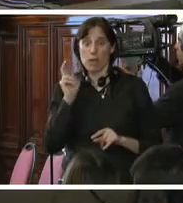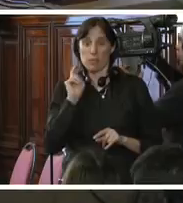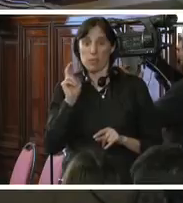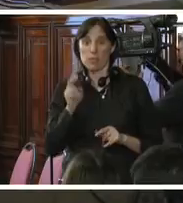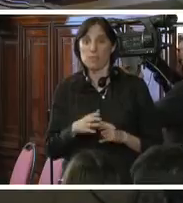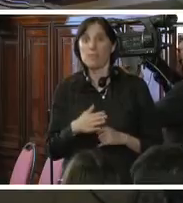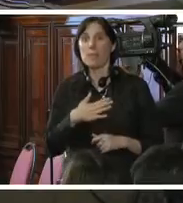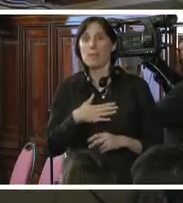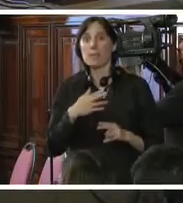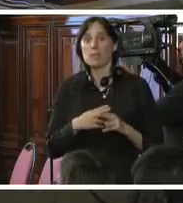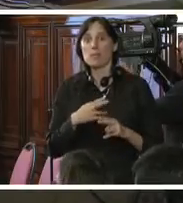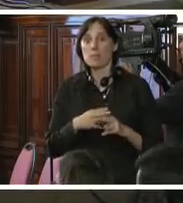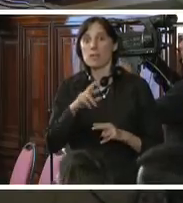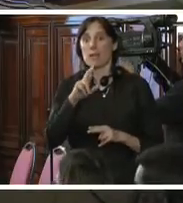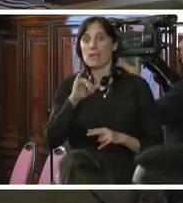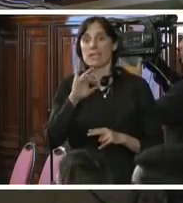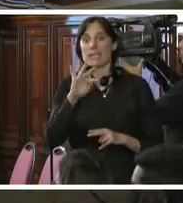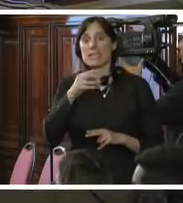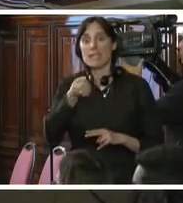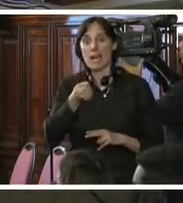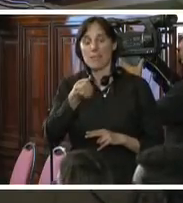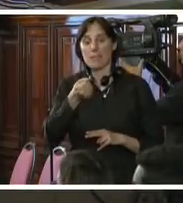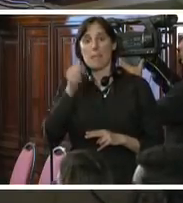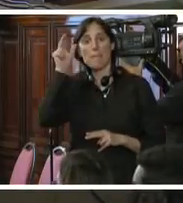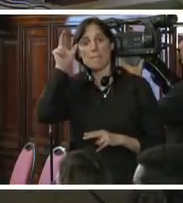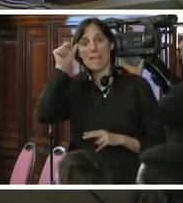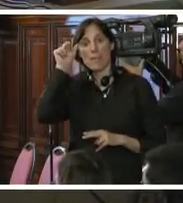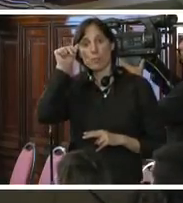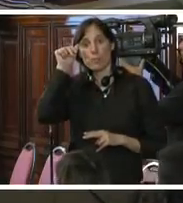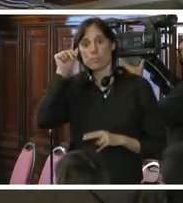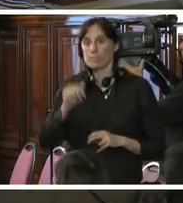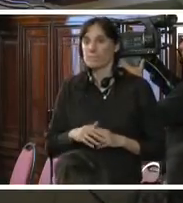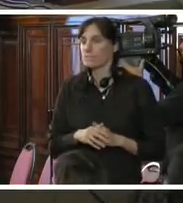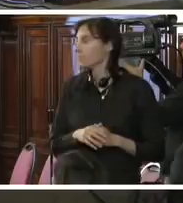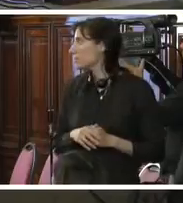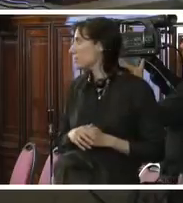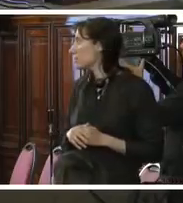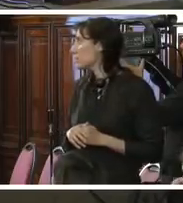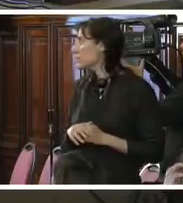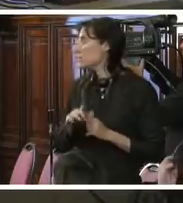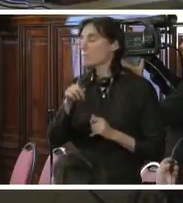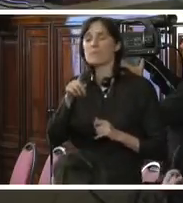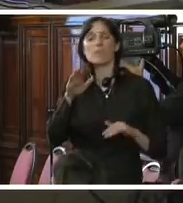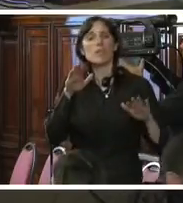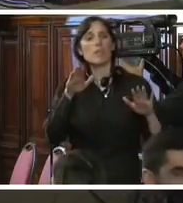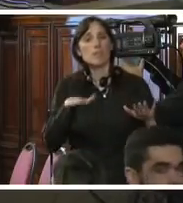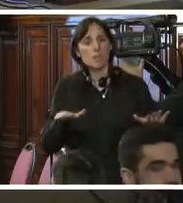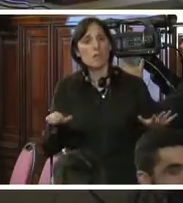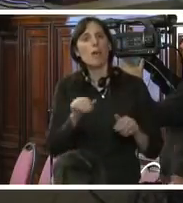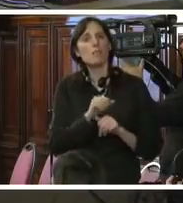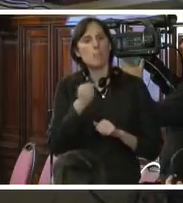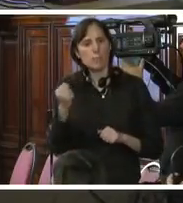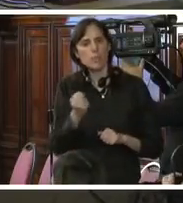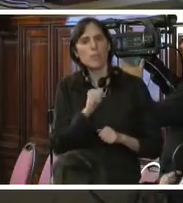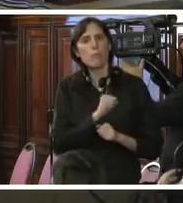Brenda Álvarez, de PROMSEX, de Perú. Aunque es necesario que las niñas sobrevivientes de violencia puedan interrumpir su